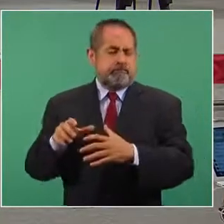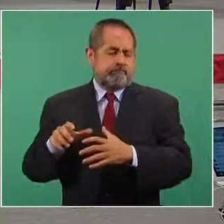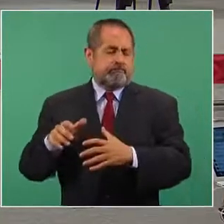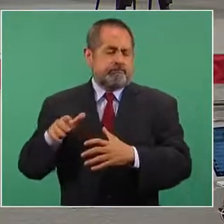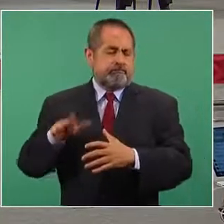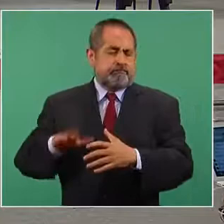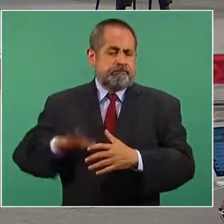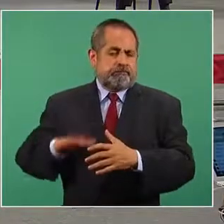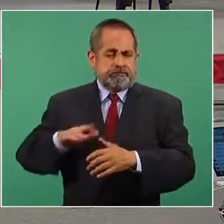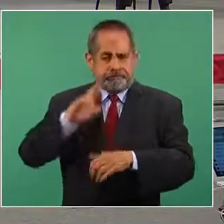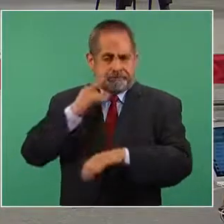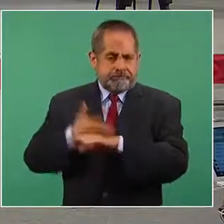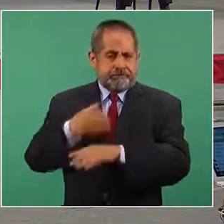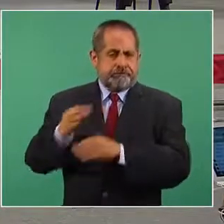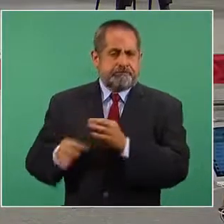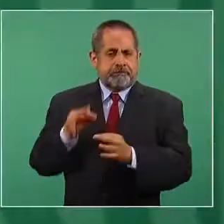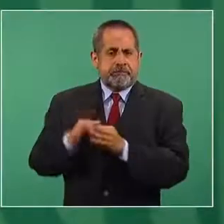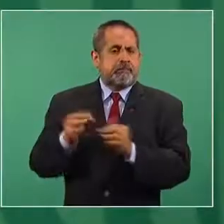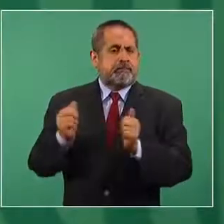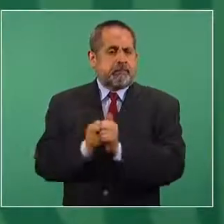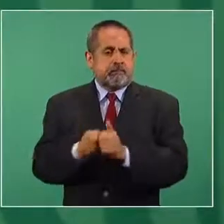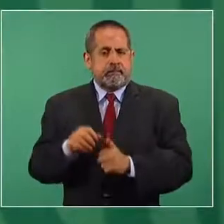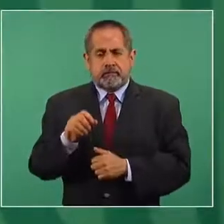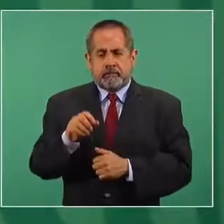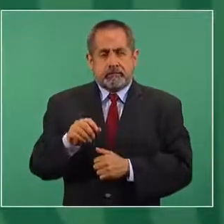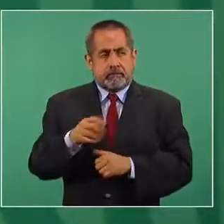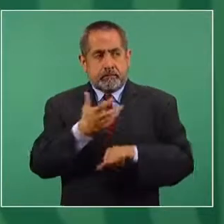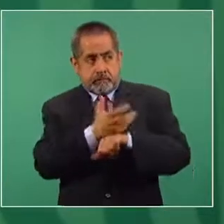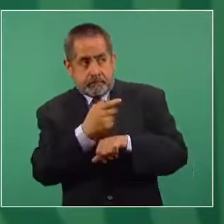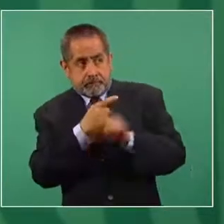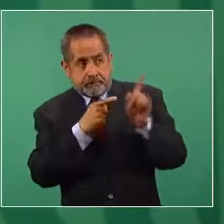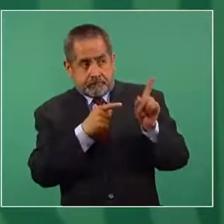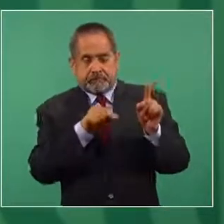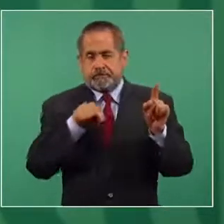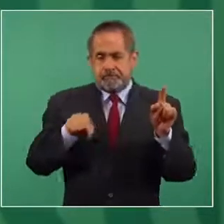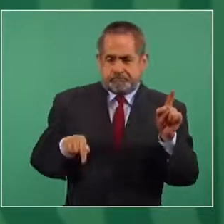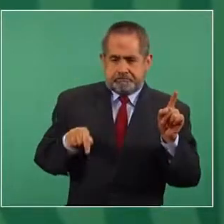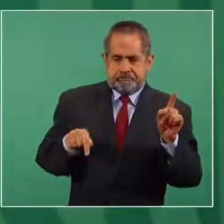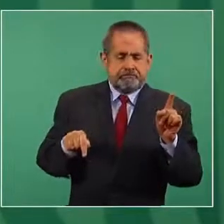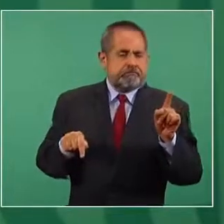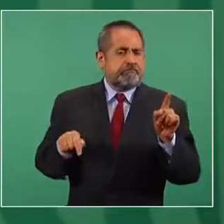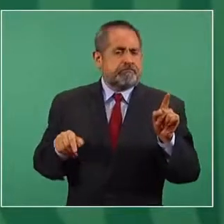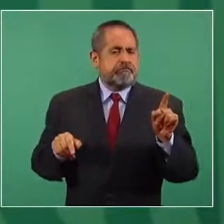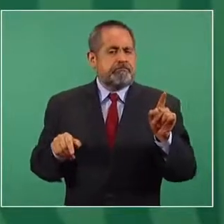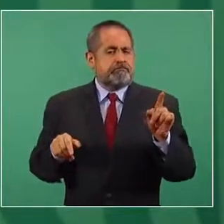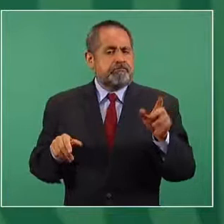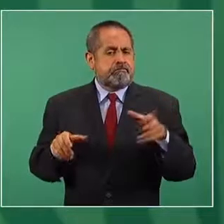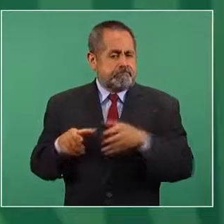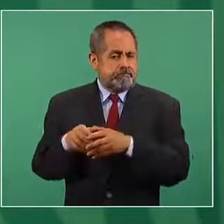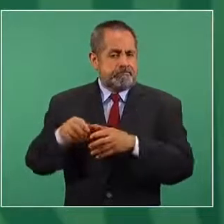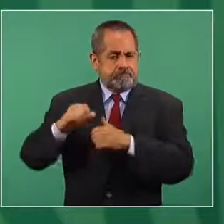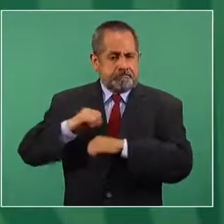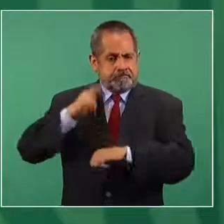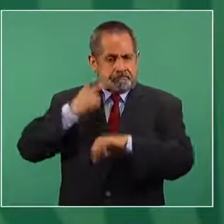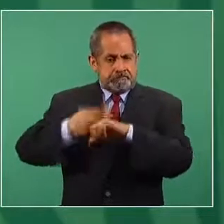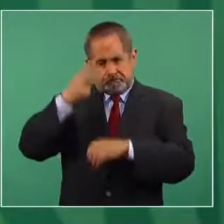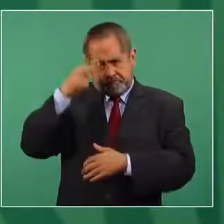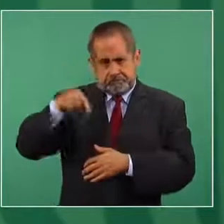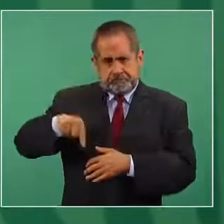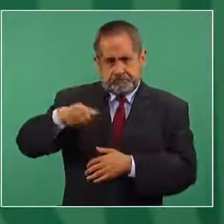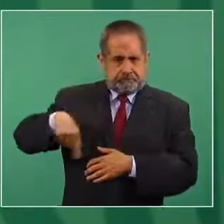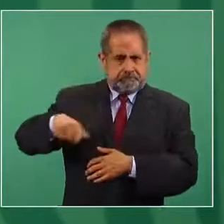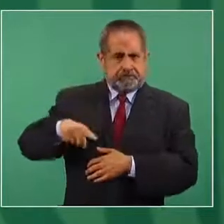correspondiente de parte del Gobierno de Estados Unidos, y por el lado